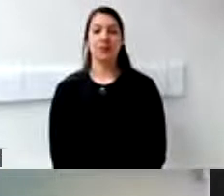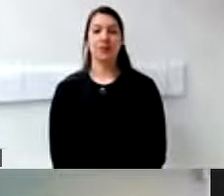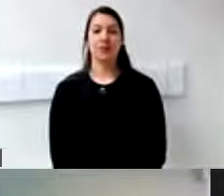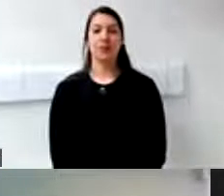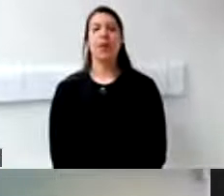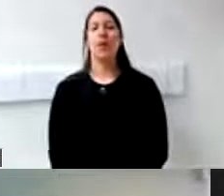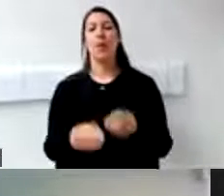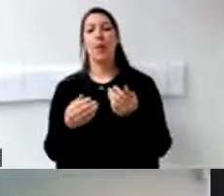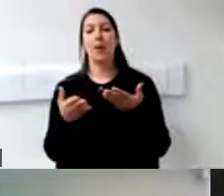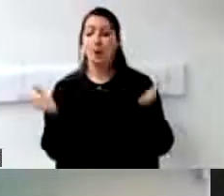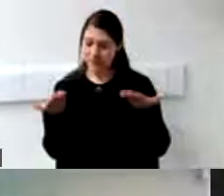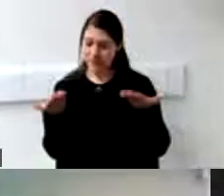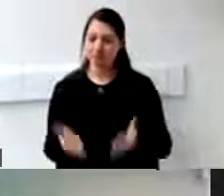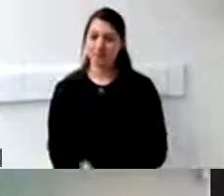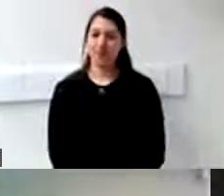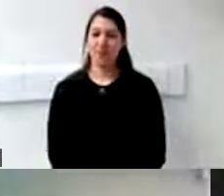Adelante.